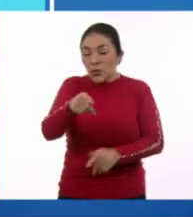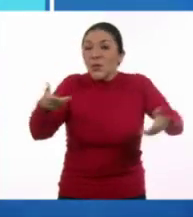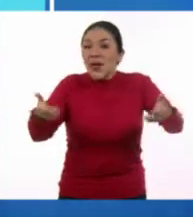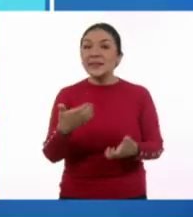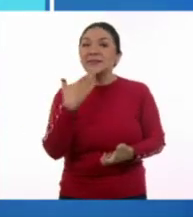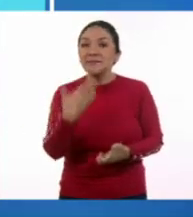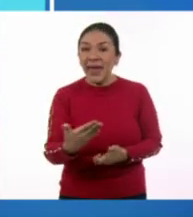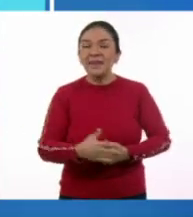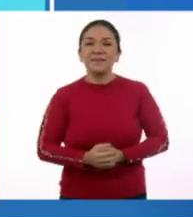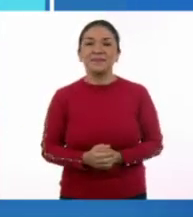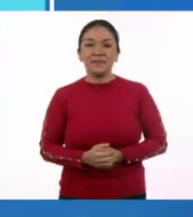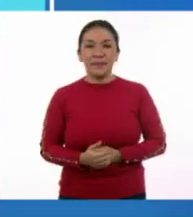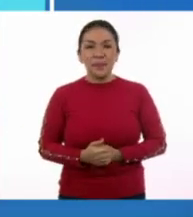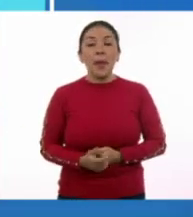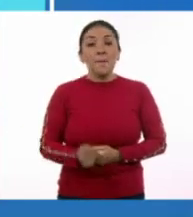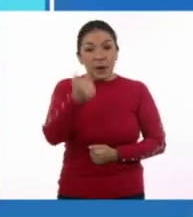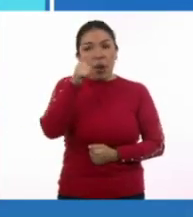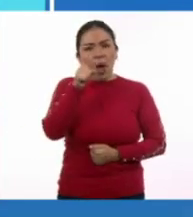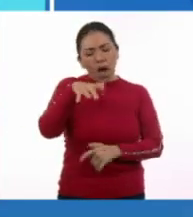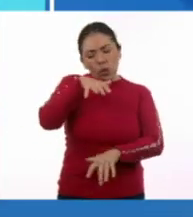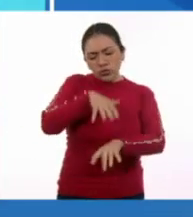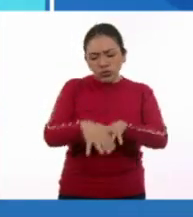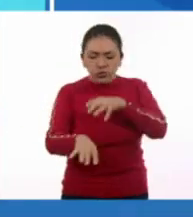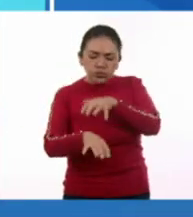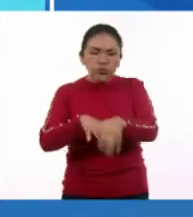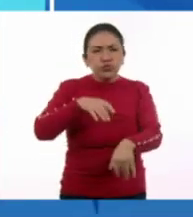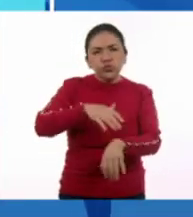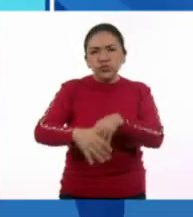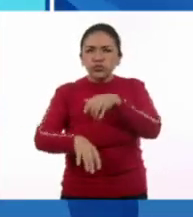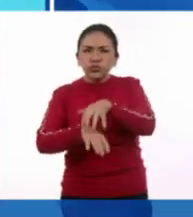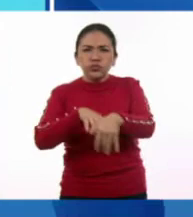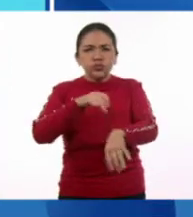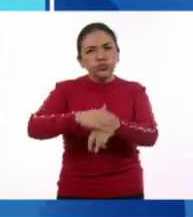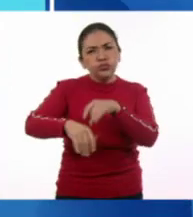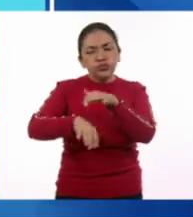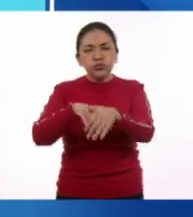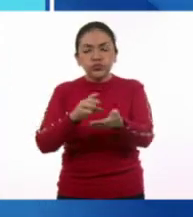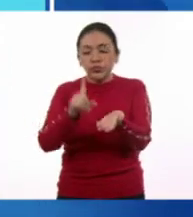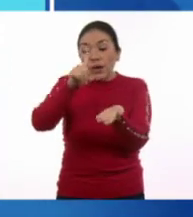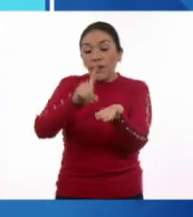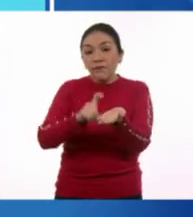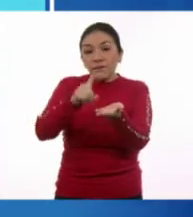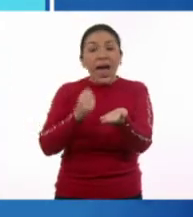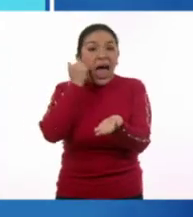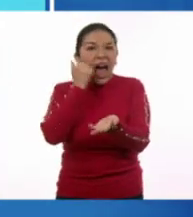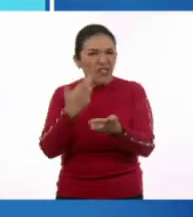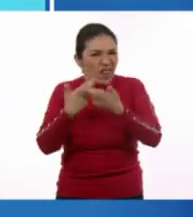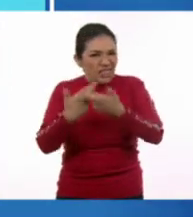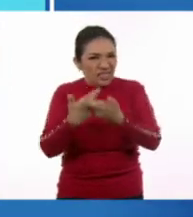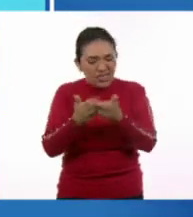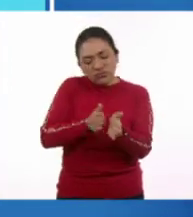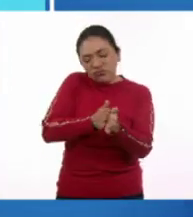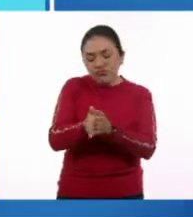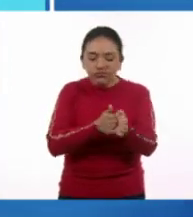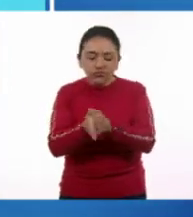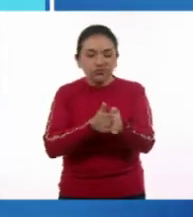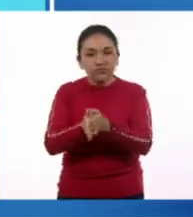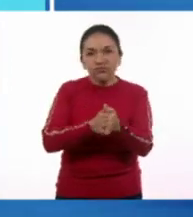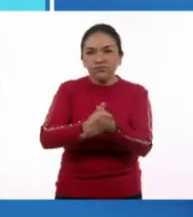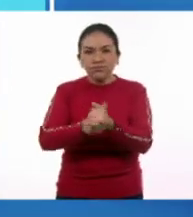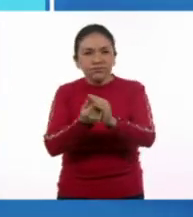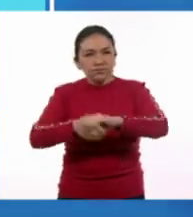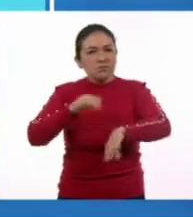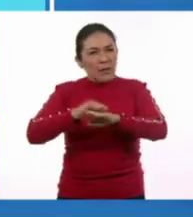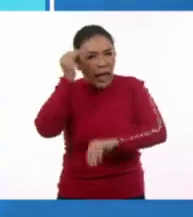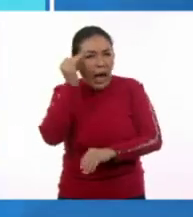hacerlo correctamente como ge a tus manos usa suficiente jabón y frota tus palmas